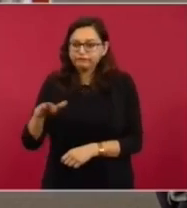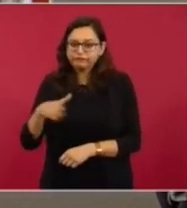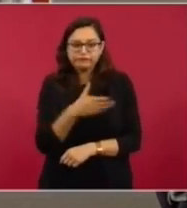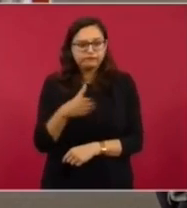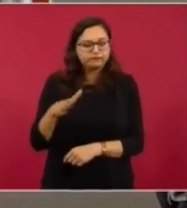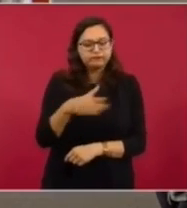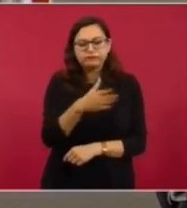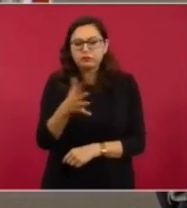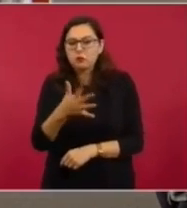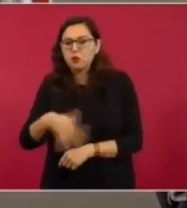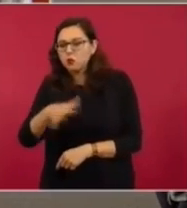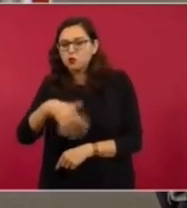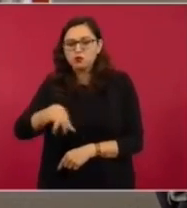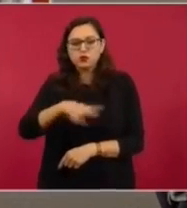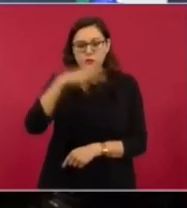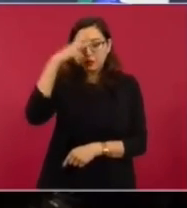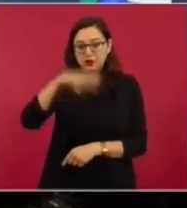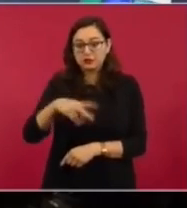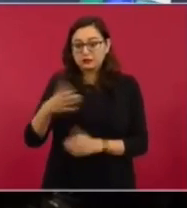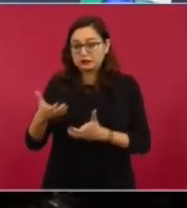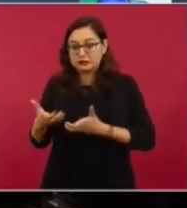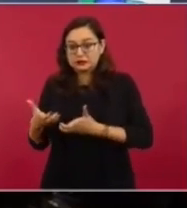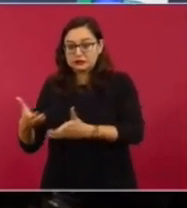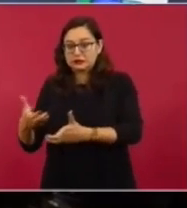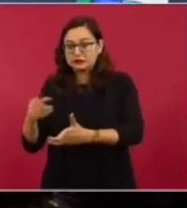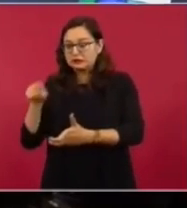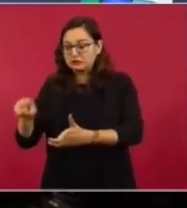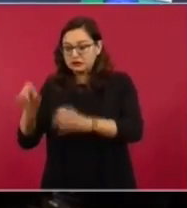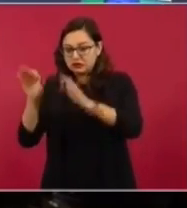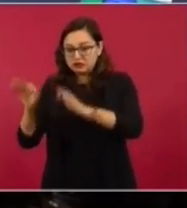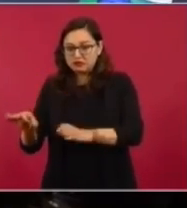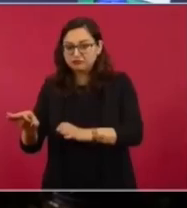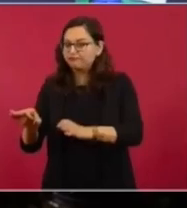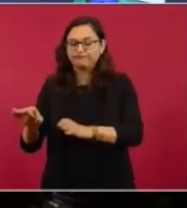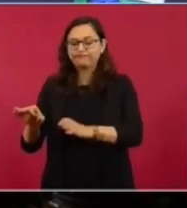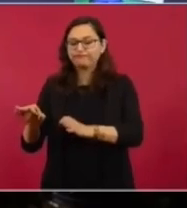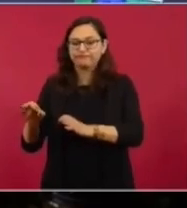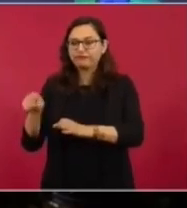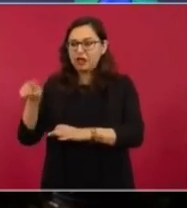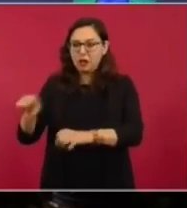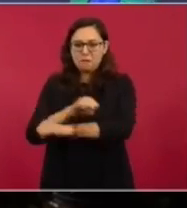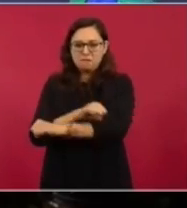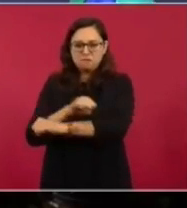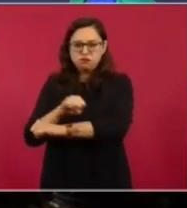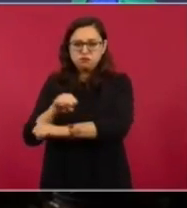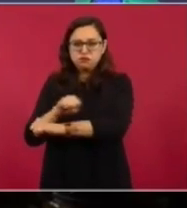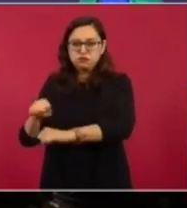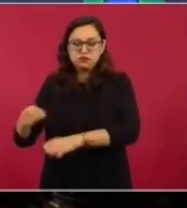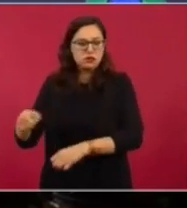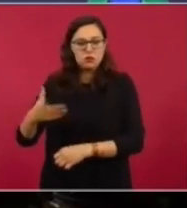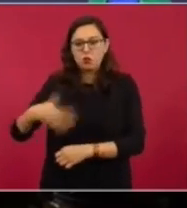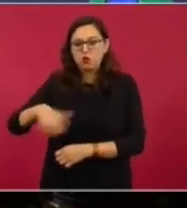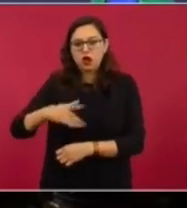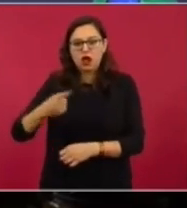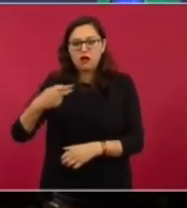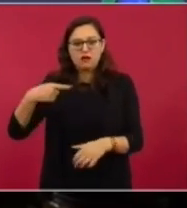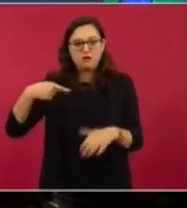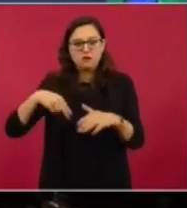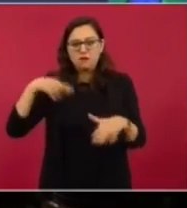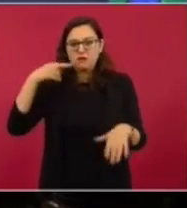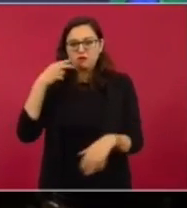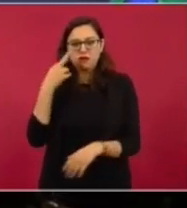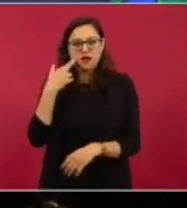caminos, no necesariamente los principales, porque ya estaban los bombardeos siendo cada vez más intensos. Y bueno, se tuvo